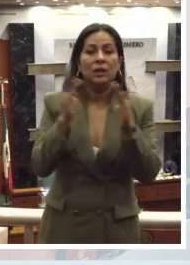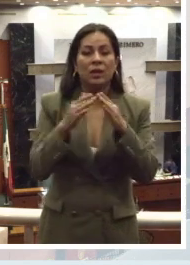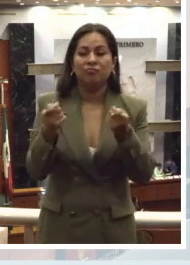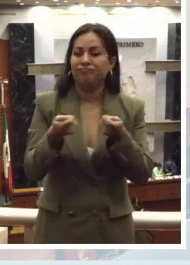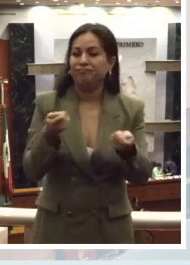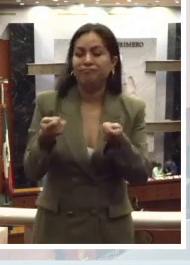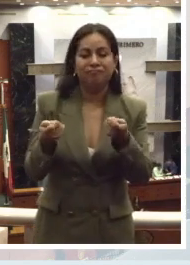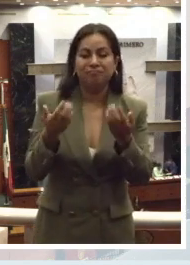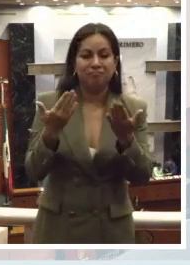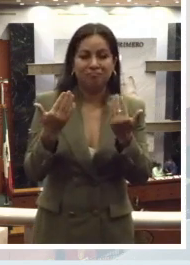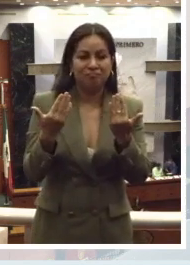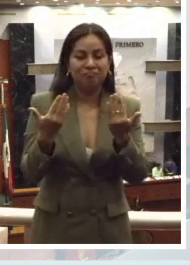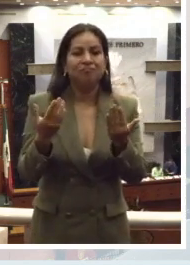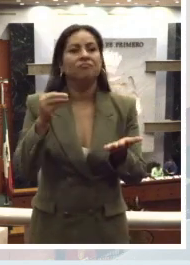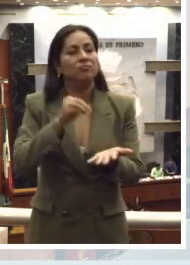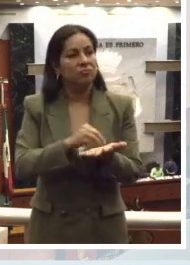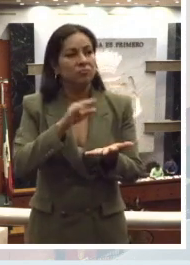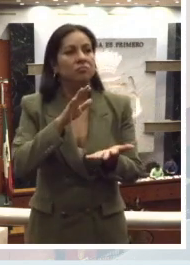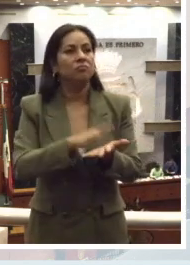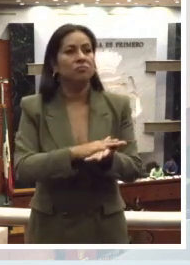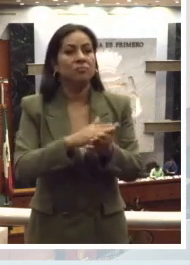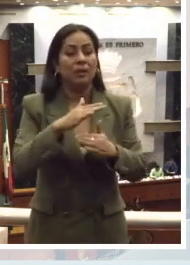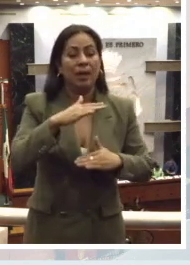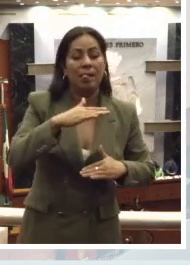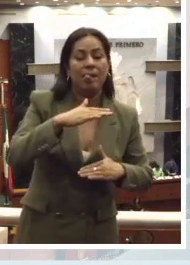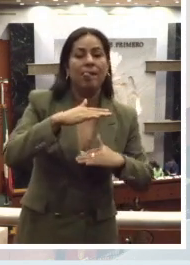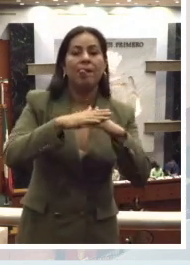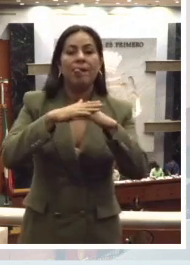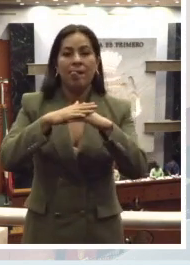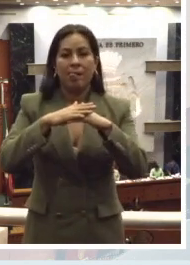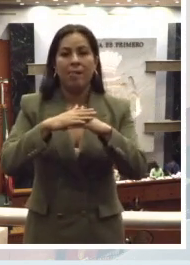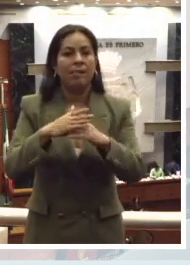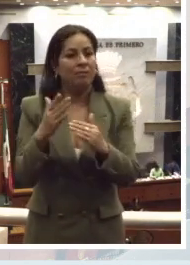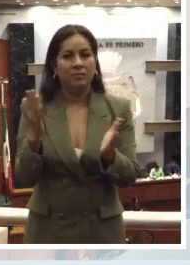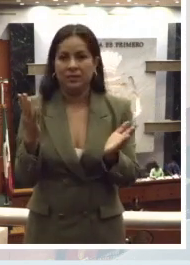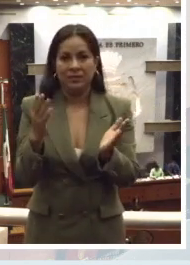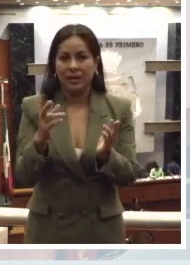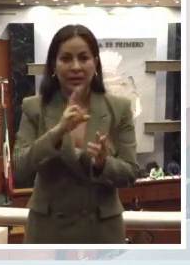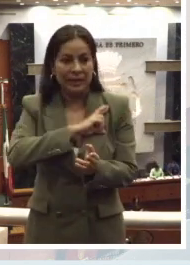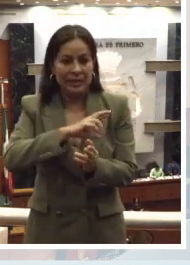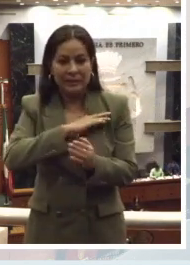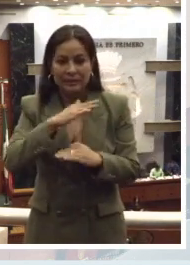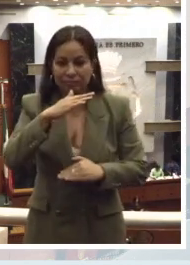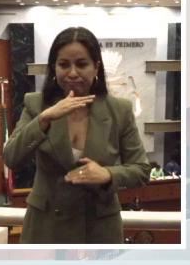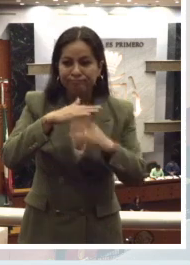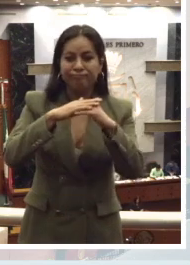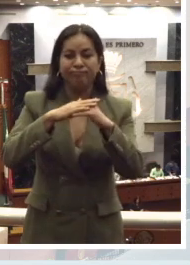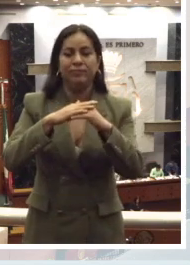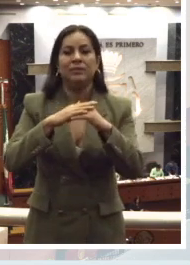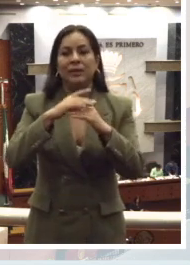Sin una regulación adecuada que establezca límites claros al aumento de rentas,